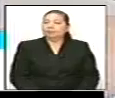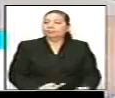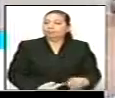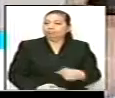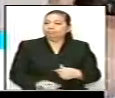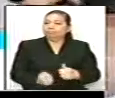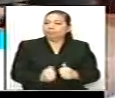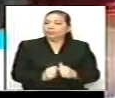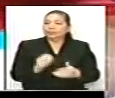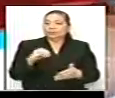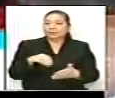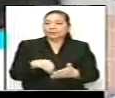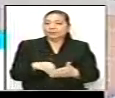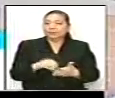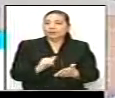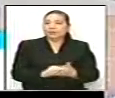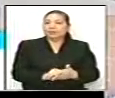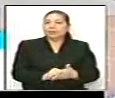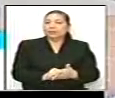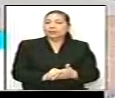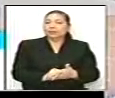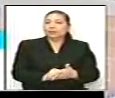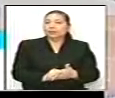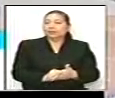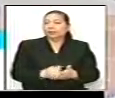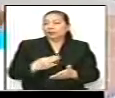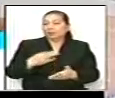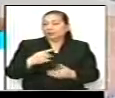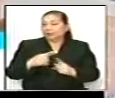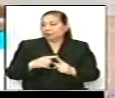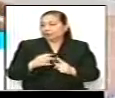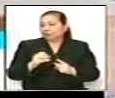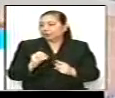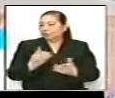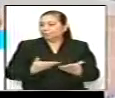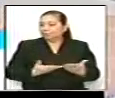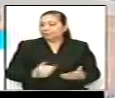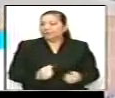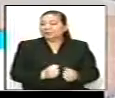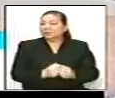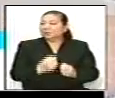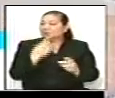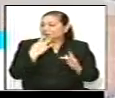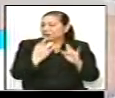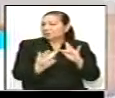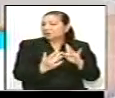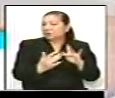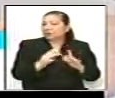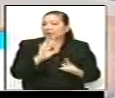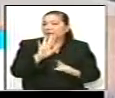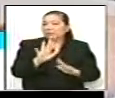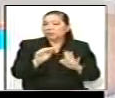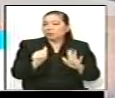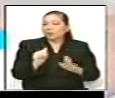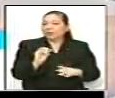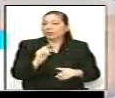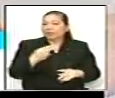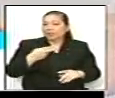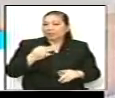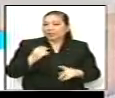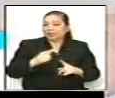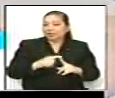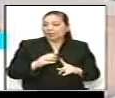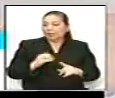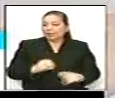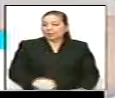retomar la colocación de los hitos, ¿sí? En el distrito de ATE están identificados 56 hitos a ser